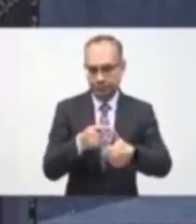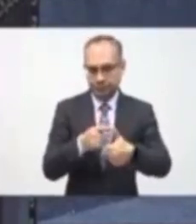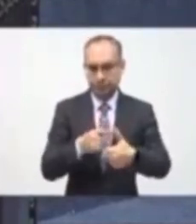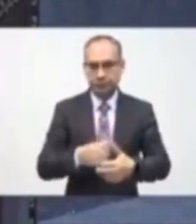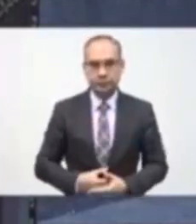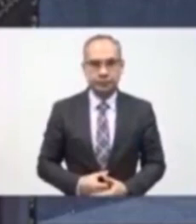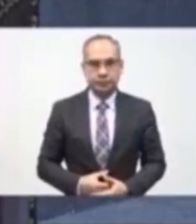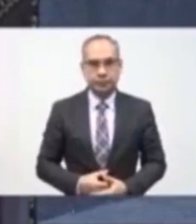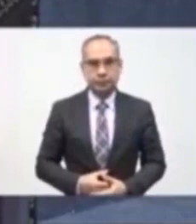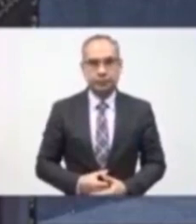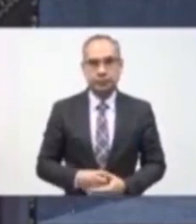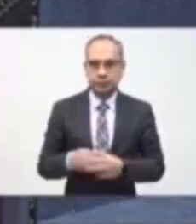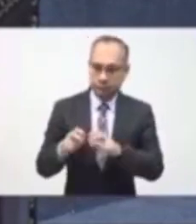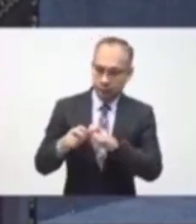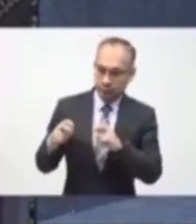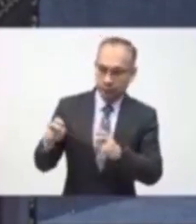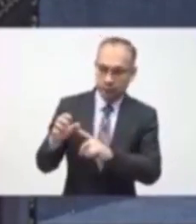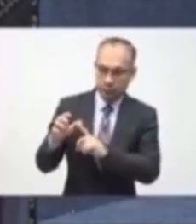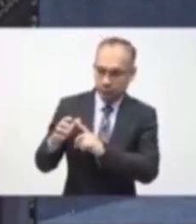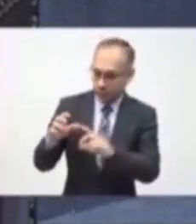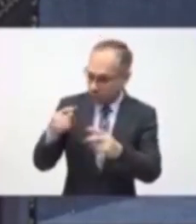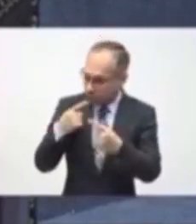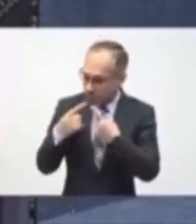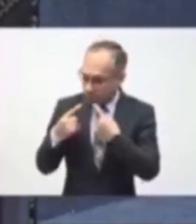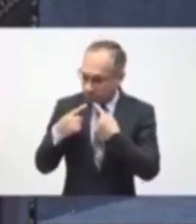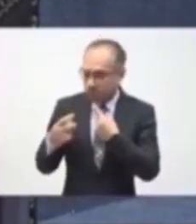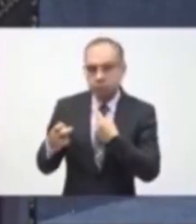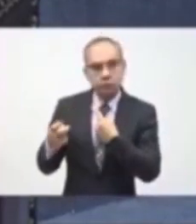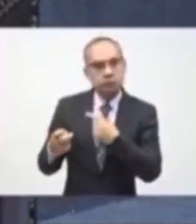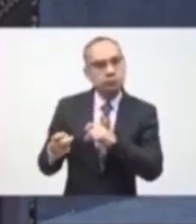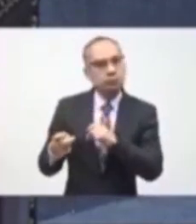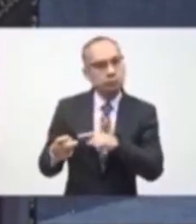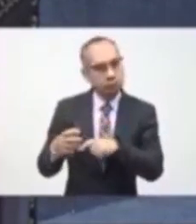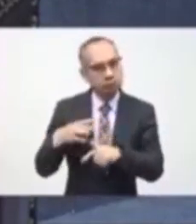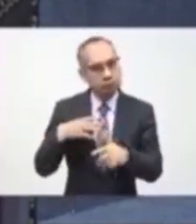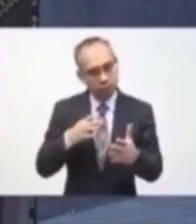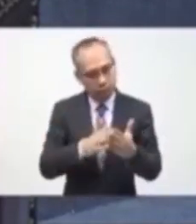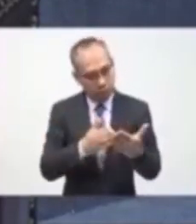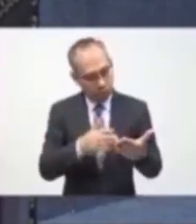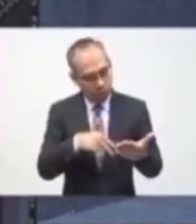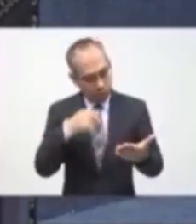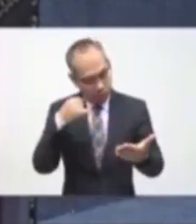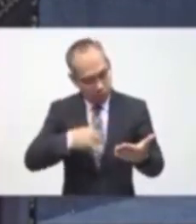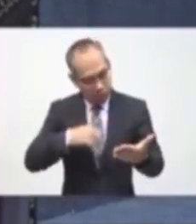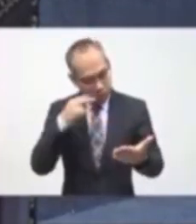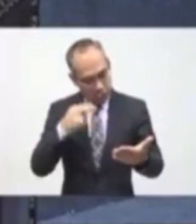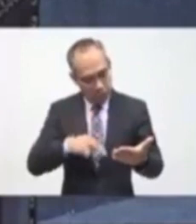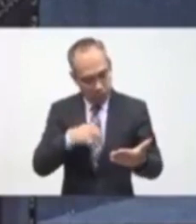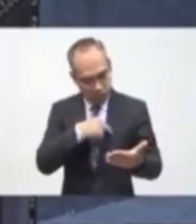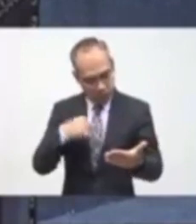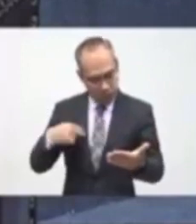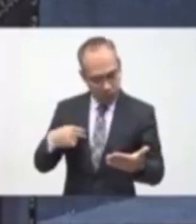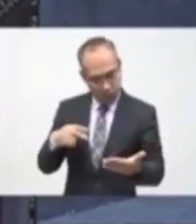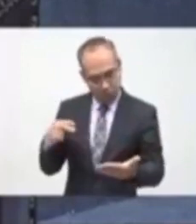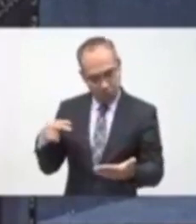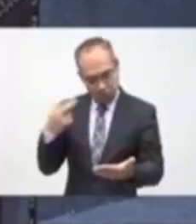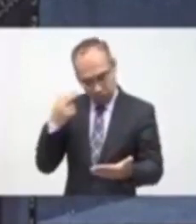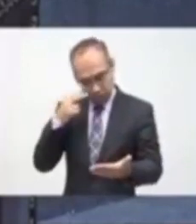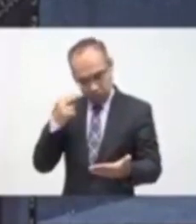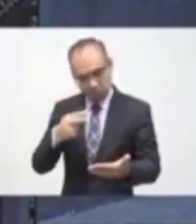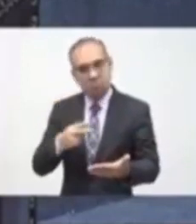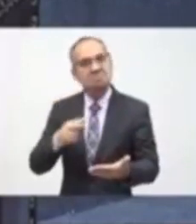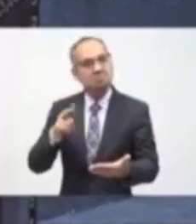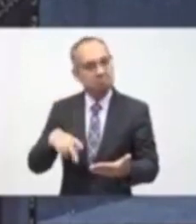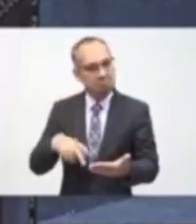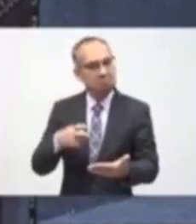para dar cumplimiento en coordinación con los 84 ayuntamientos al decreto número 220 emitido por la